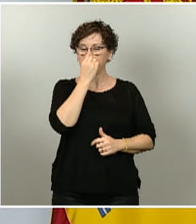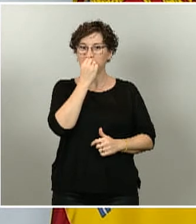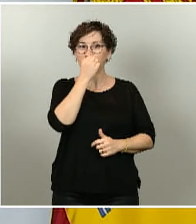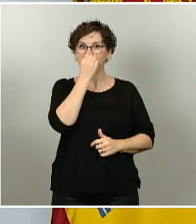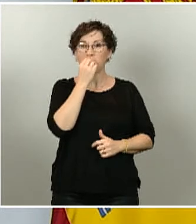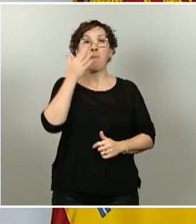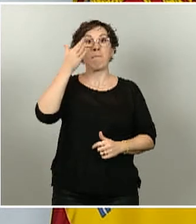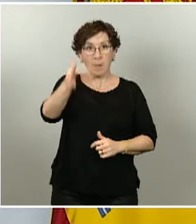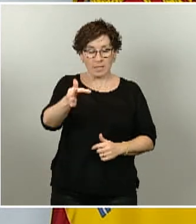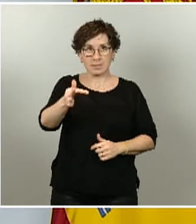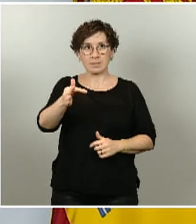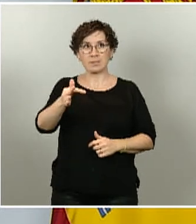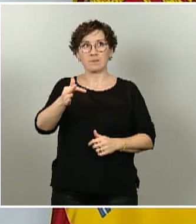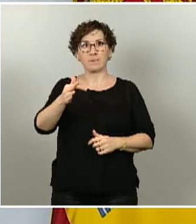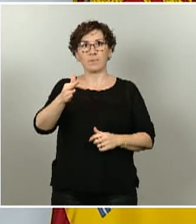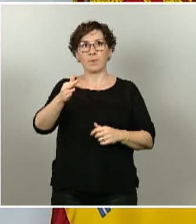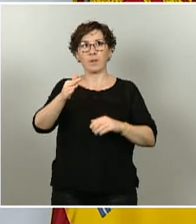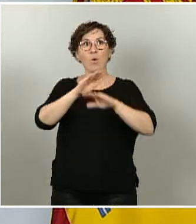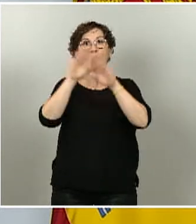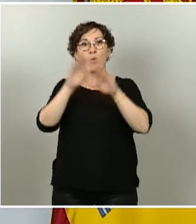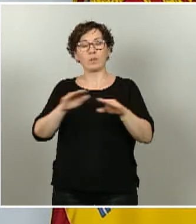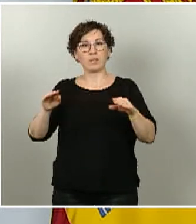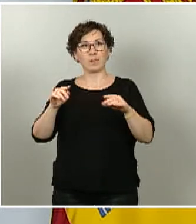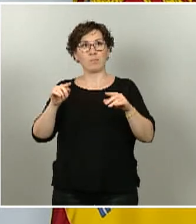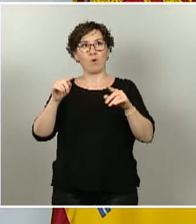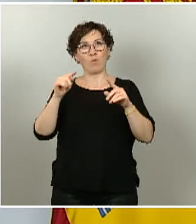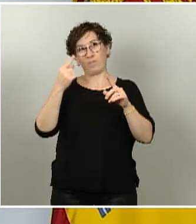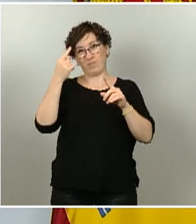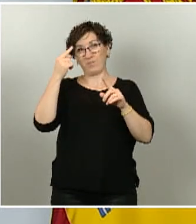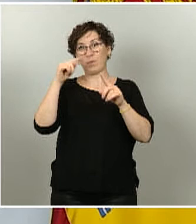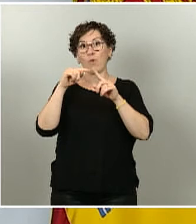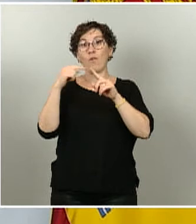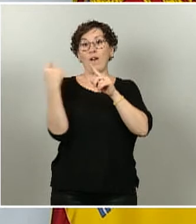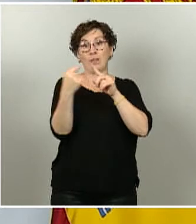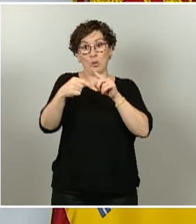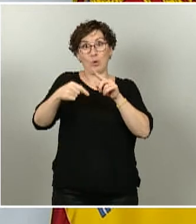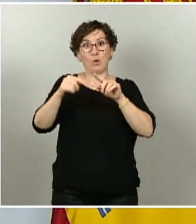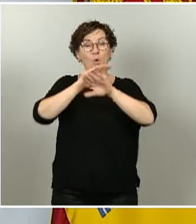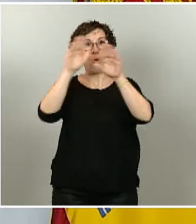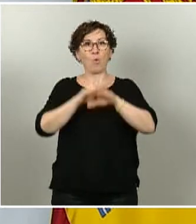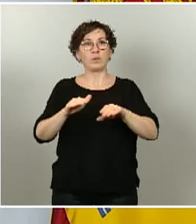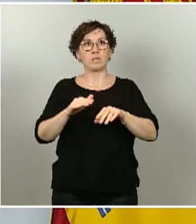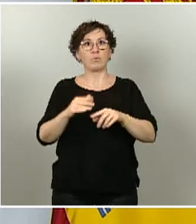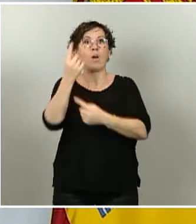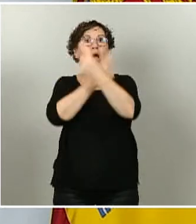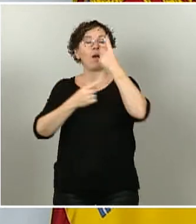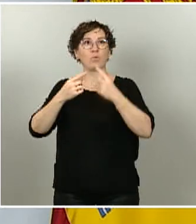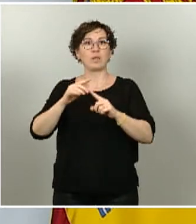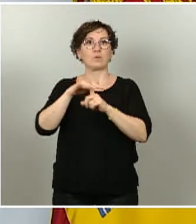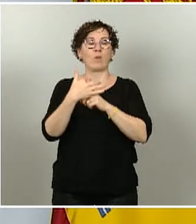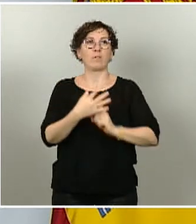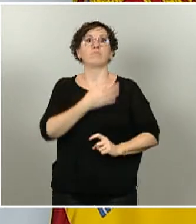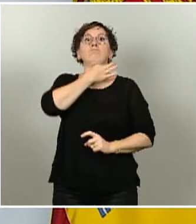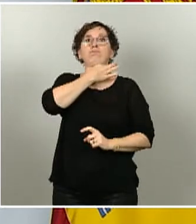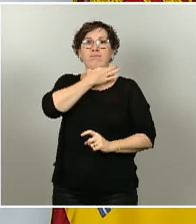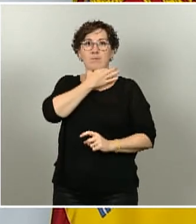quizá es el que de algún modo produjo un nivel de desbordamiento en algunos contextos, y en eso Madrid se parece a lo que ha podido ser la situación de Nueva